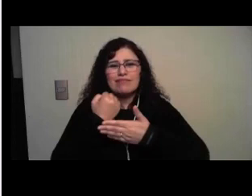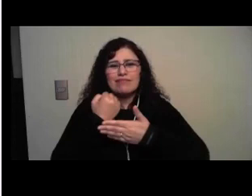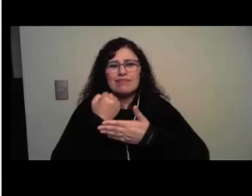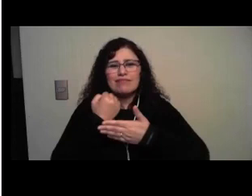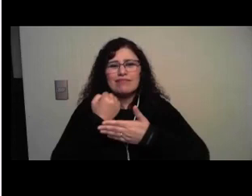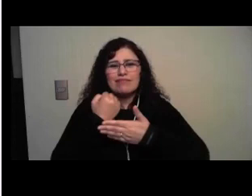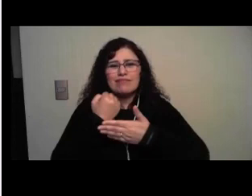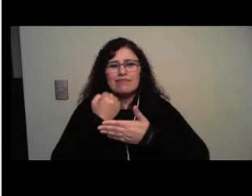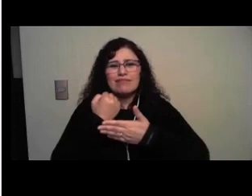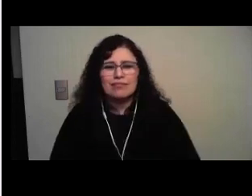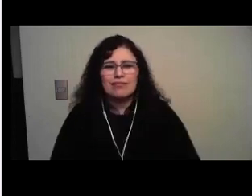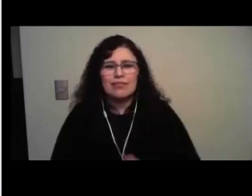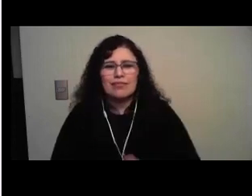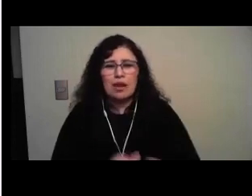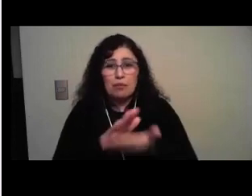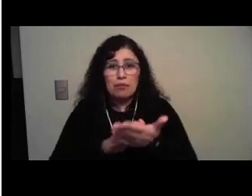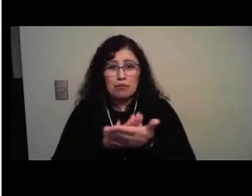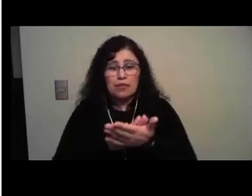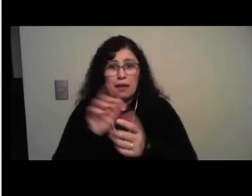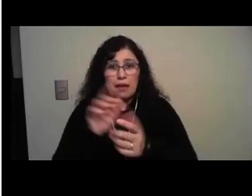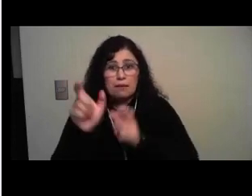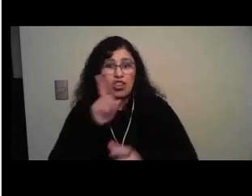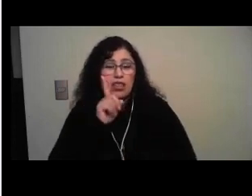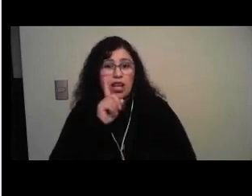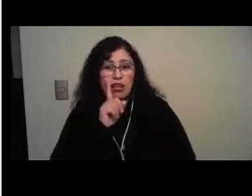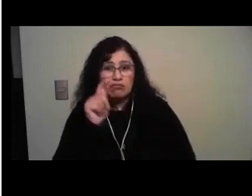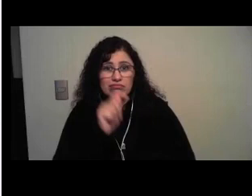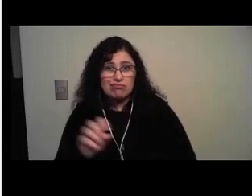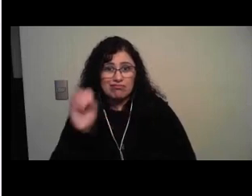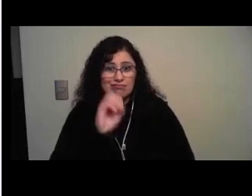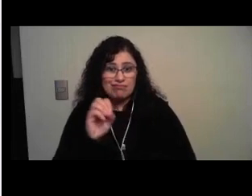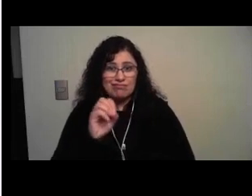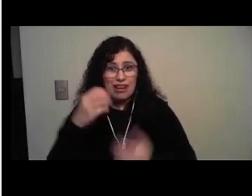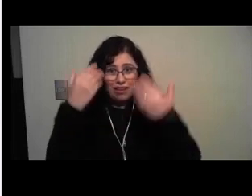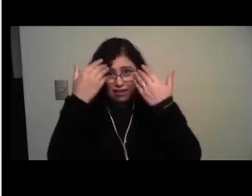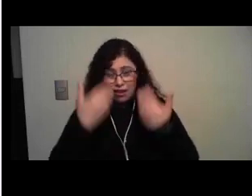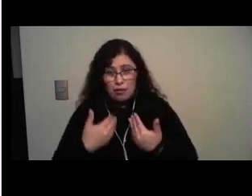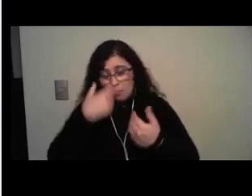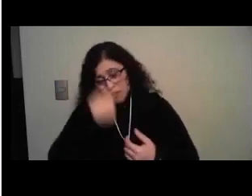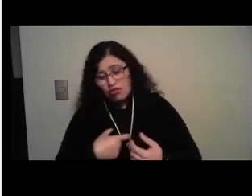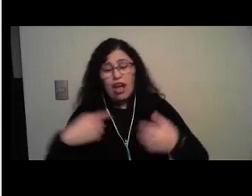Y esto especialmente para las personas que tienen la labor o el rol de cuidadores, ¿ya?